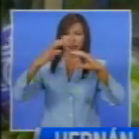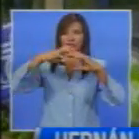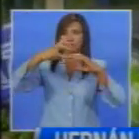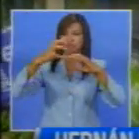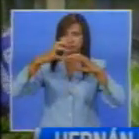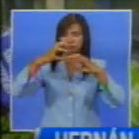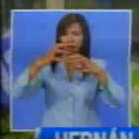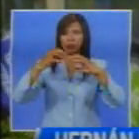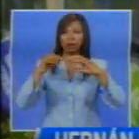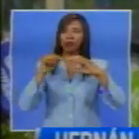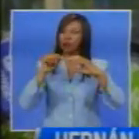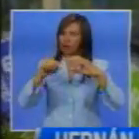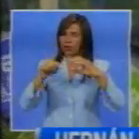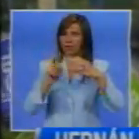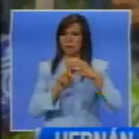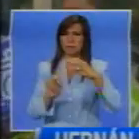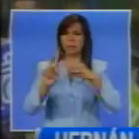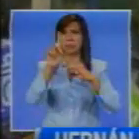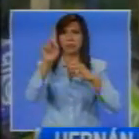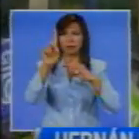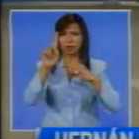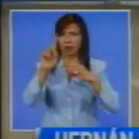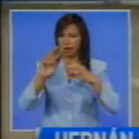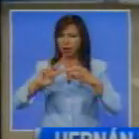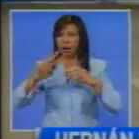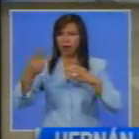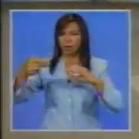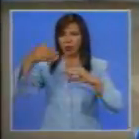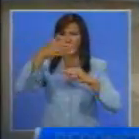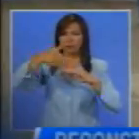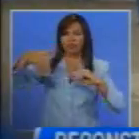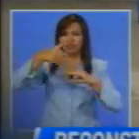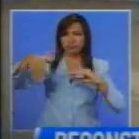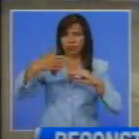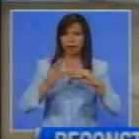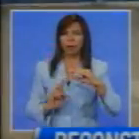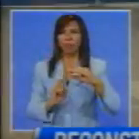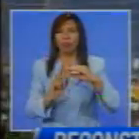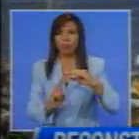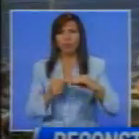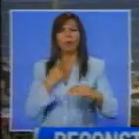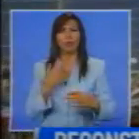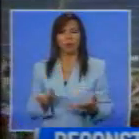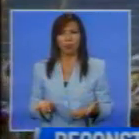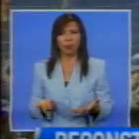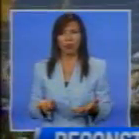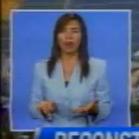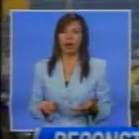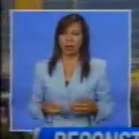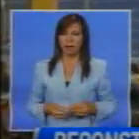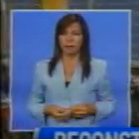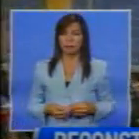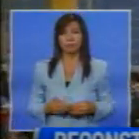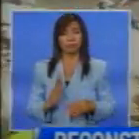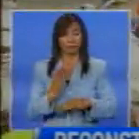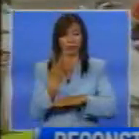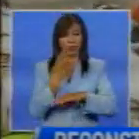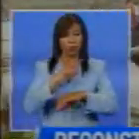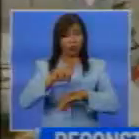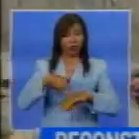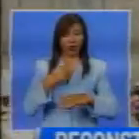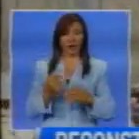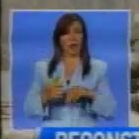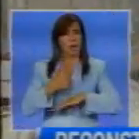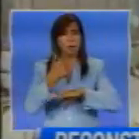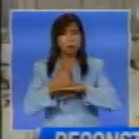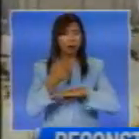fue subsanado ese error con la puesta de unos barrotes. Por más de 12 horas, las autoridades trataron de reconstruir paso a paso lo que